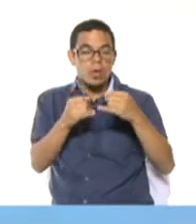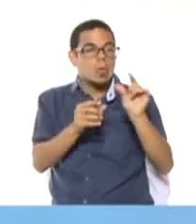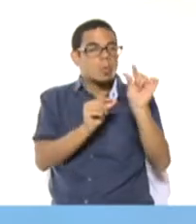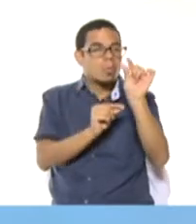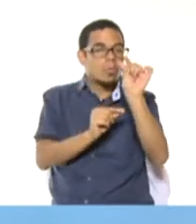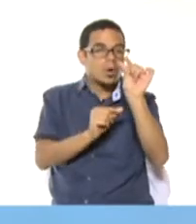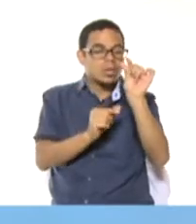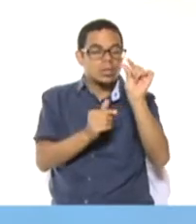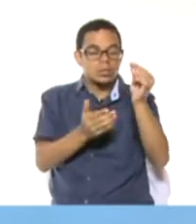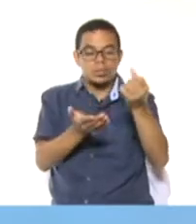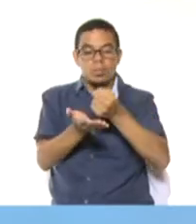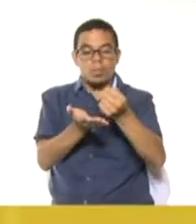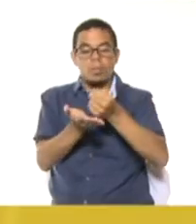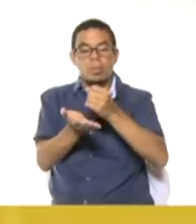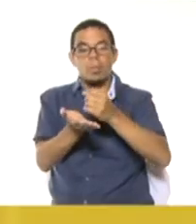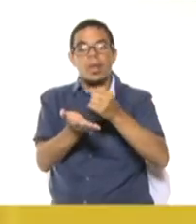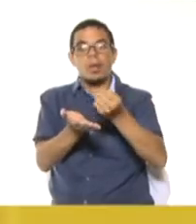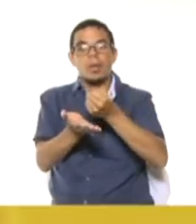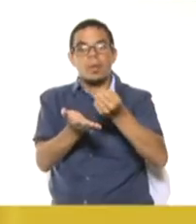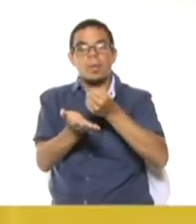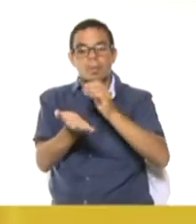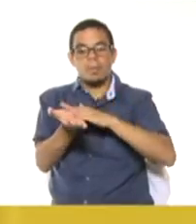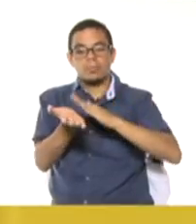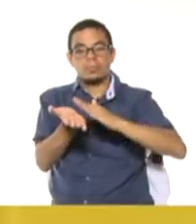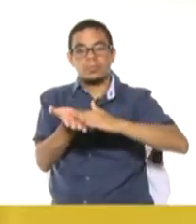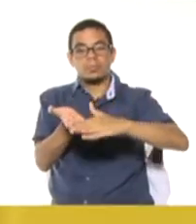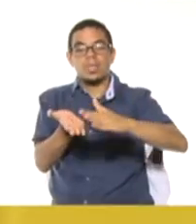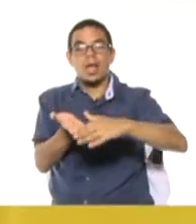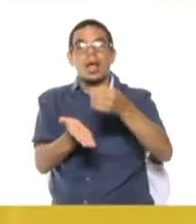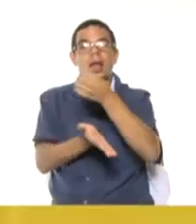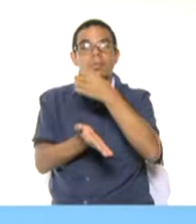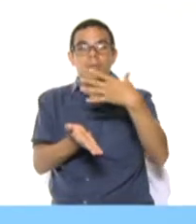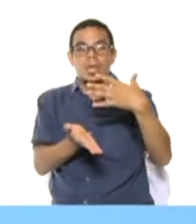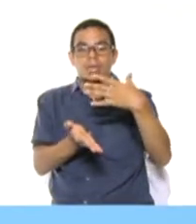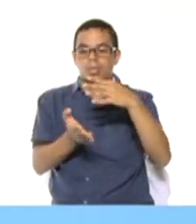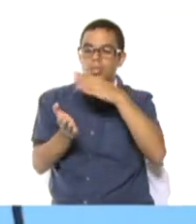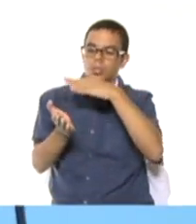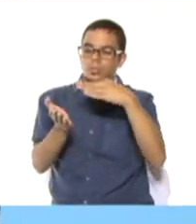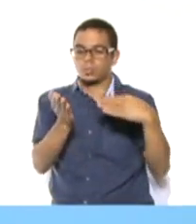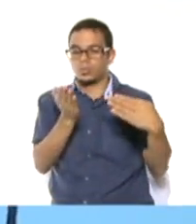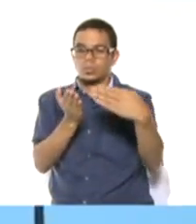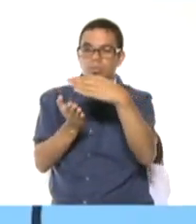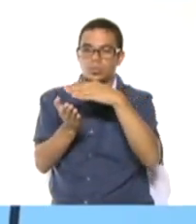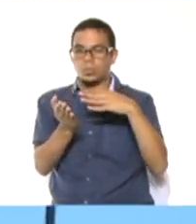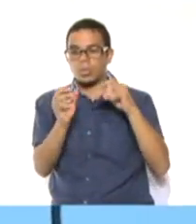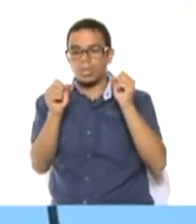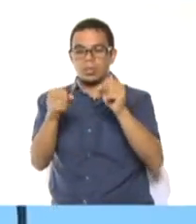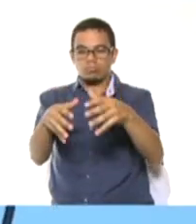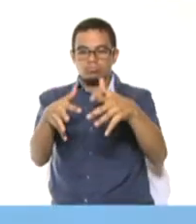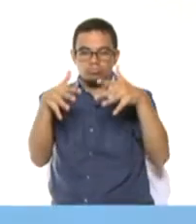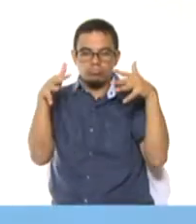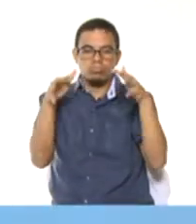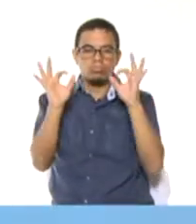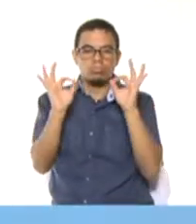blanca para que selle y va a dar un toque como plastificado, o sea,